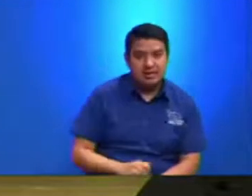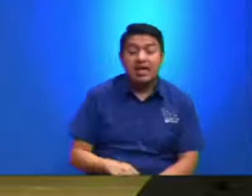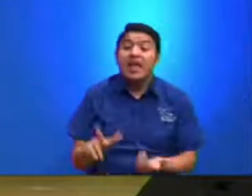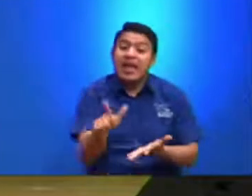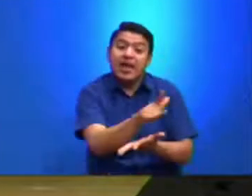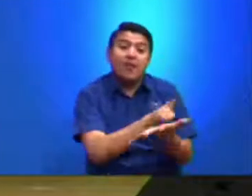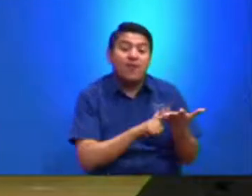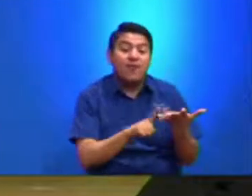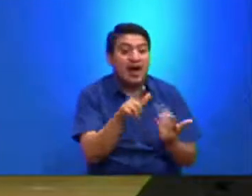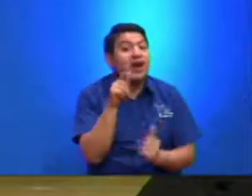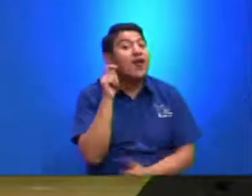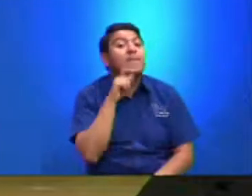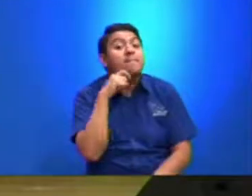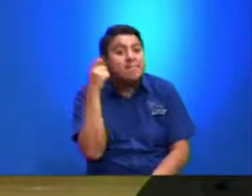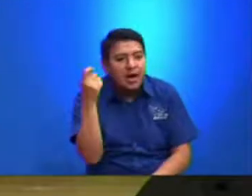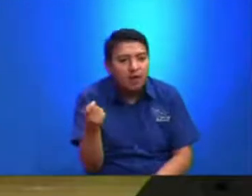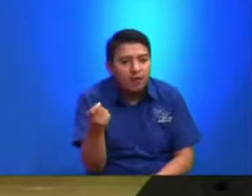¿va?